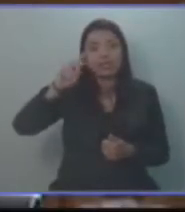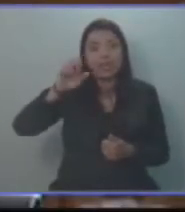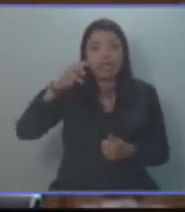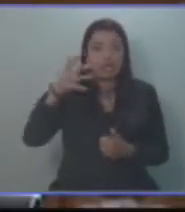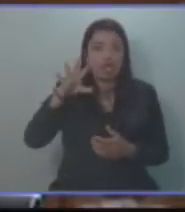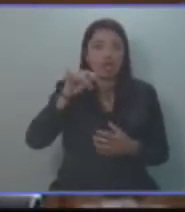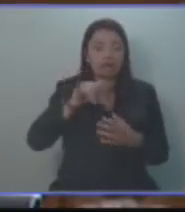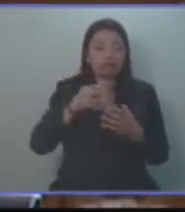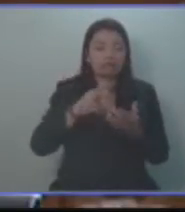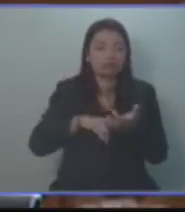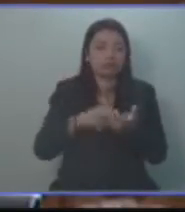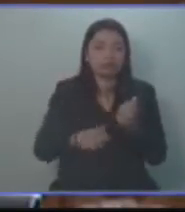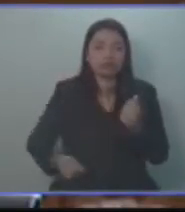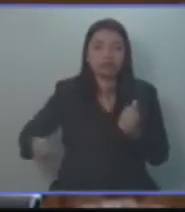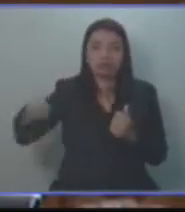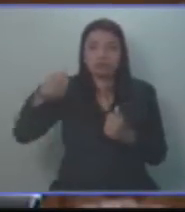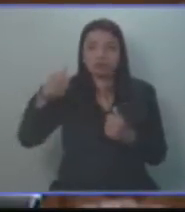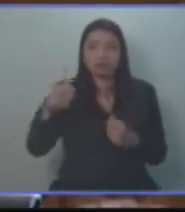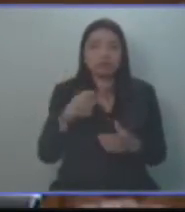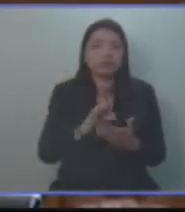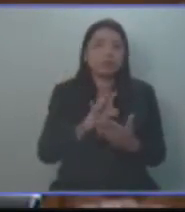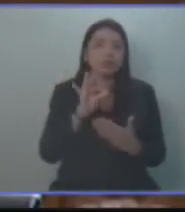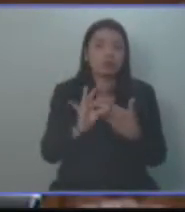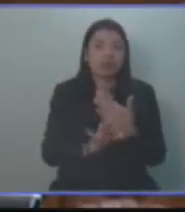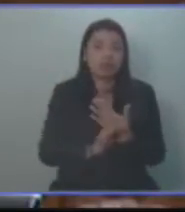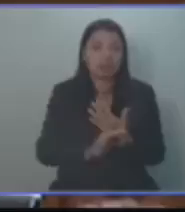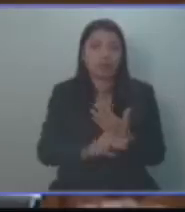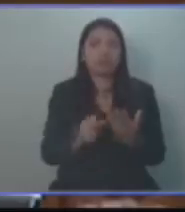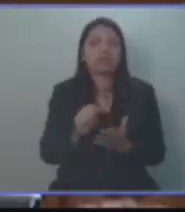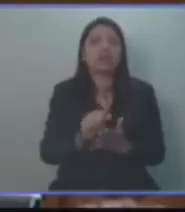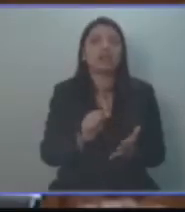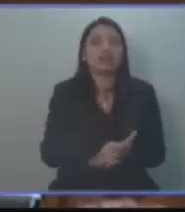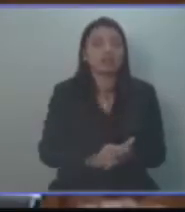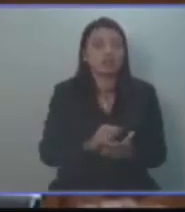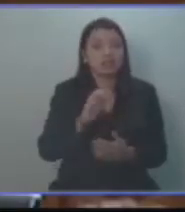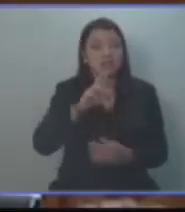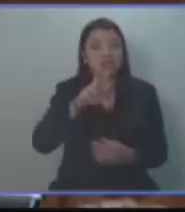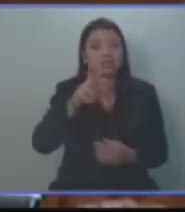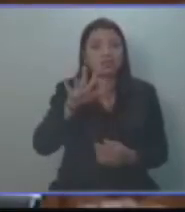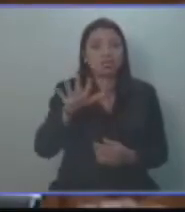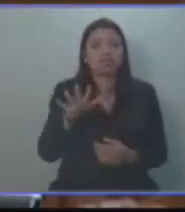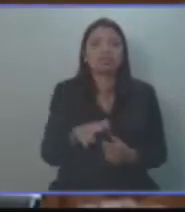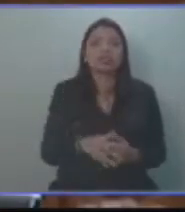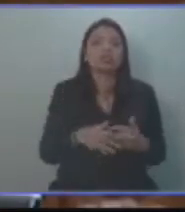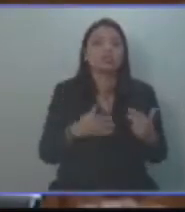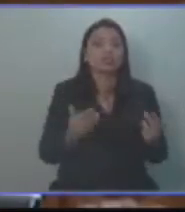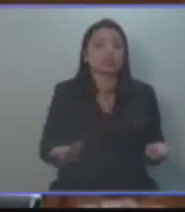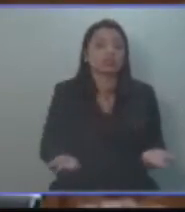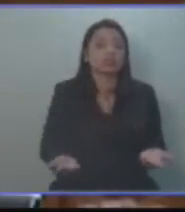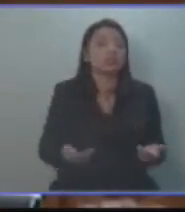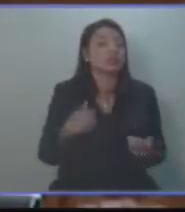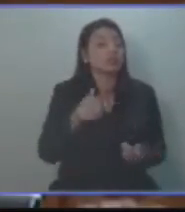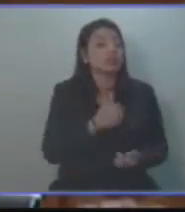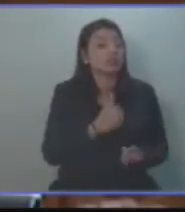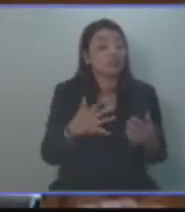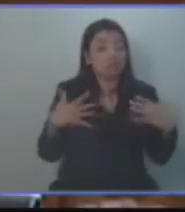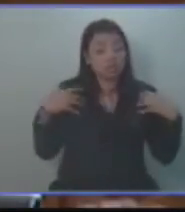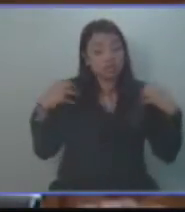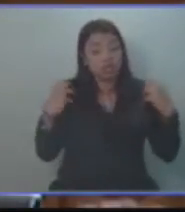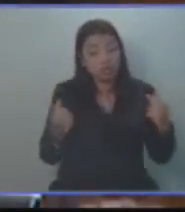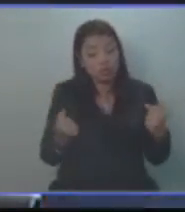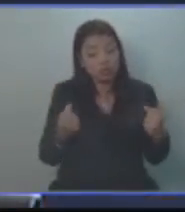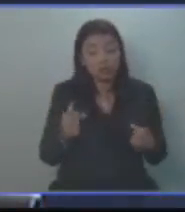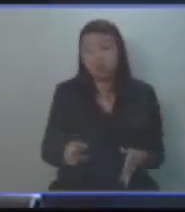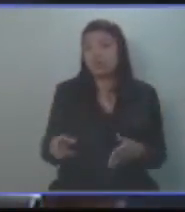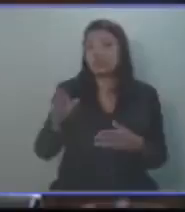servicio. Desarrollo de programas. Artículo 35. El Ministerio de Salud, el Instituto